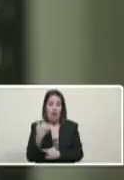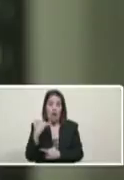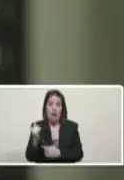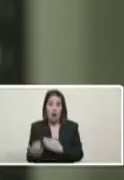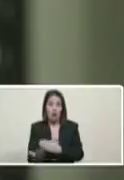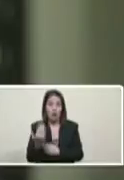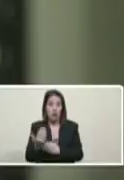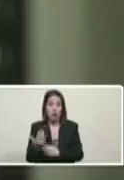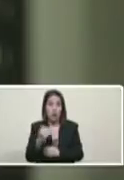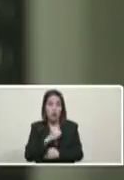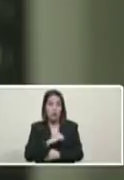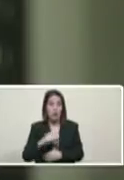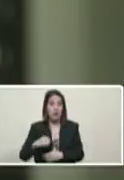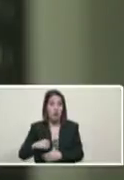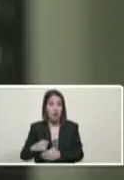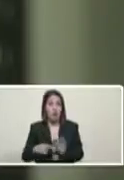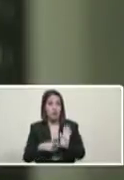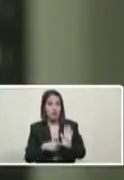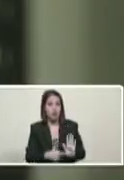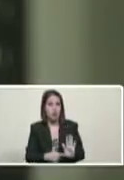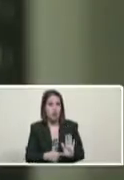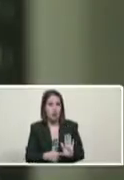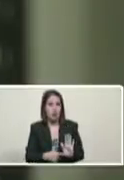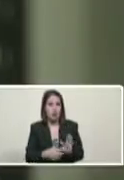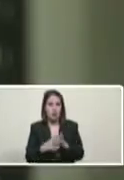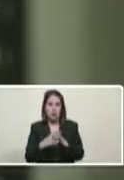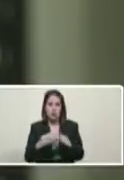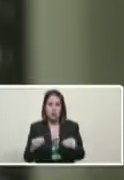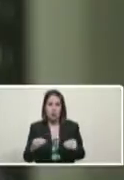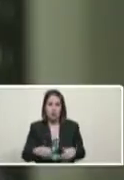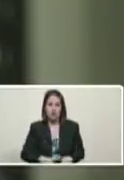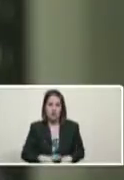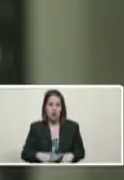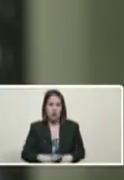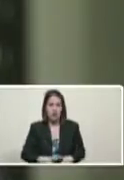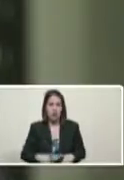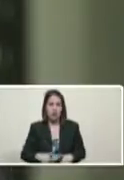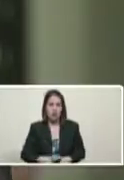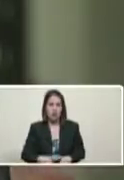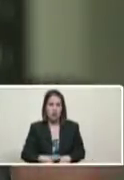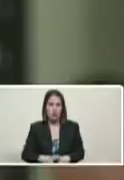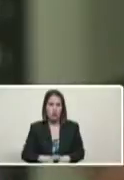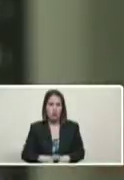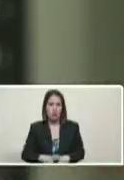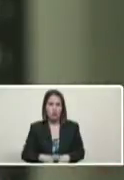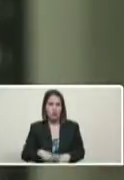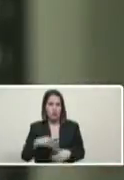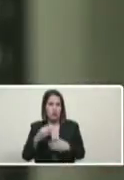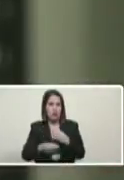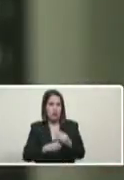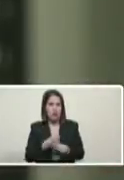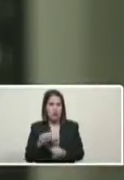privada que ha demostrado todo su empeño con el proyecto